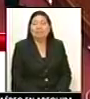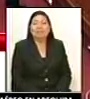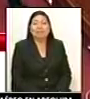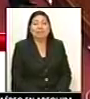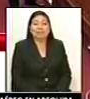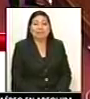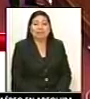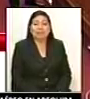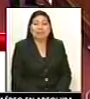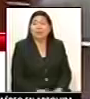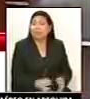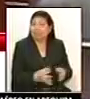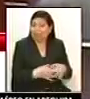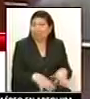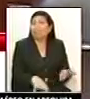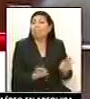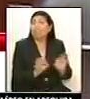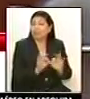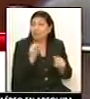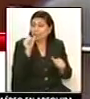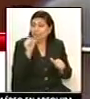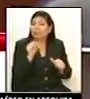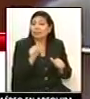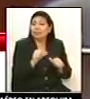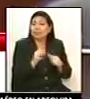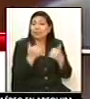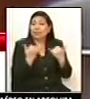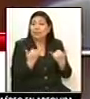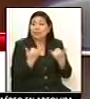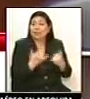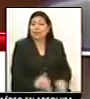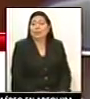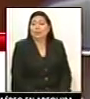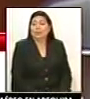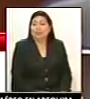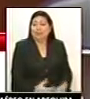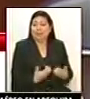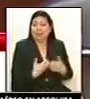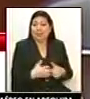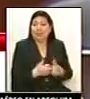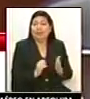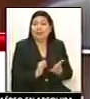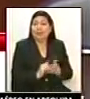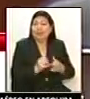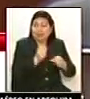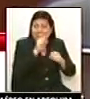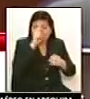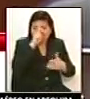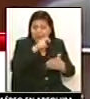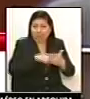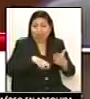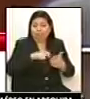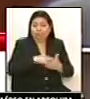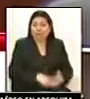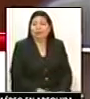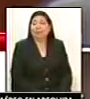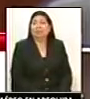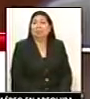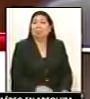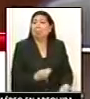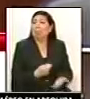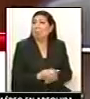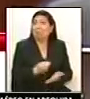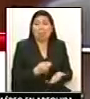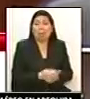Presidente, es importante recordar que en este momento las empresas mineras que están explotando no pagan el